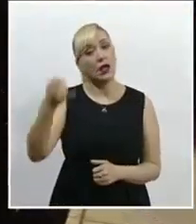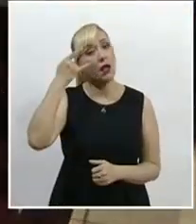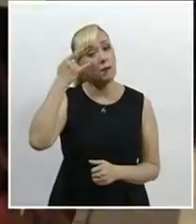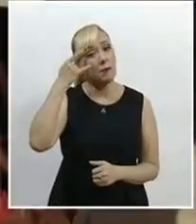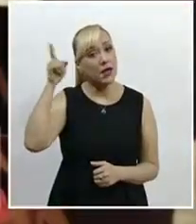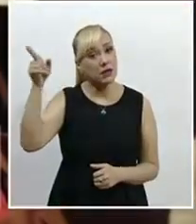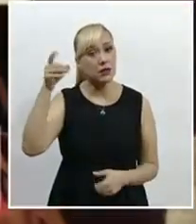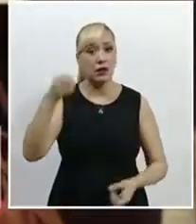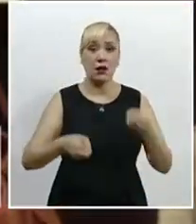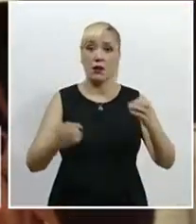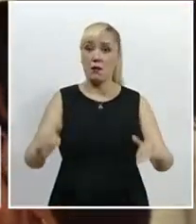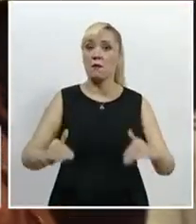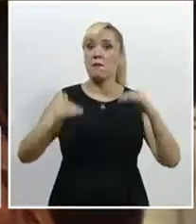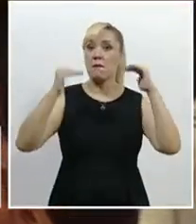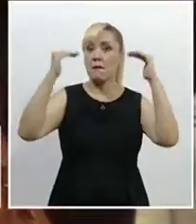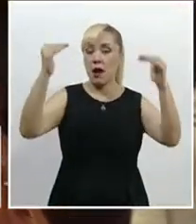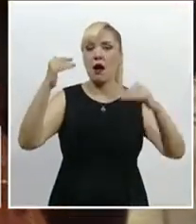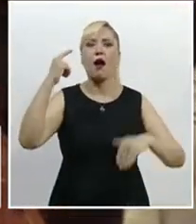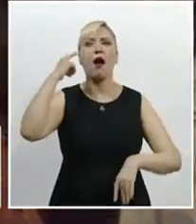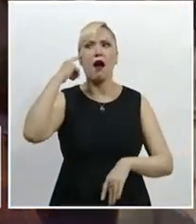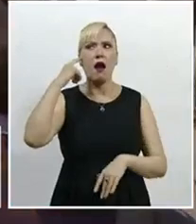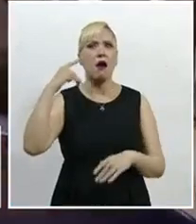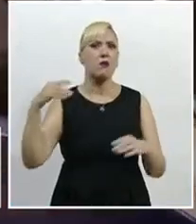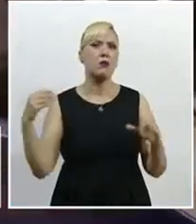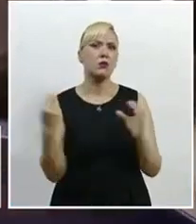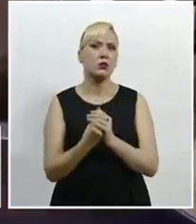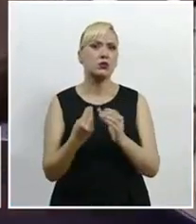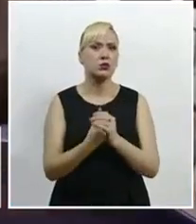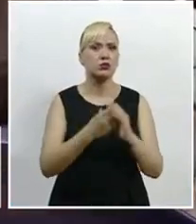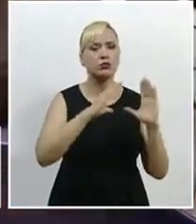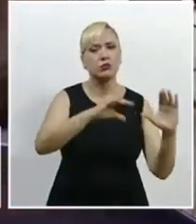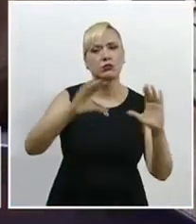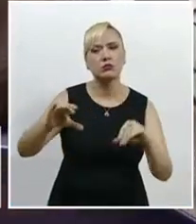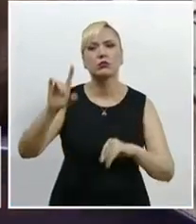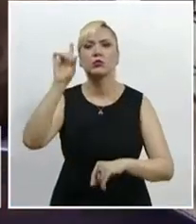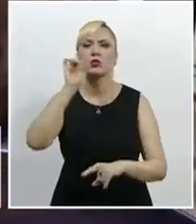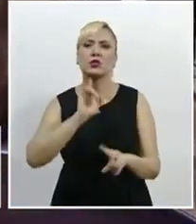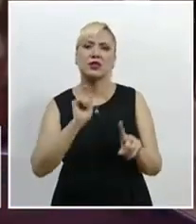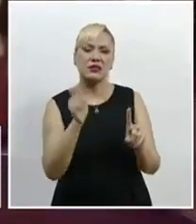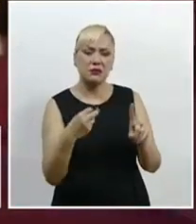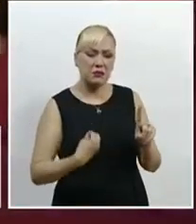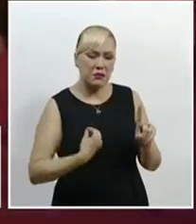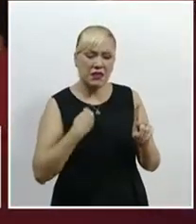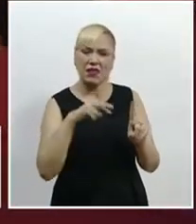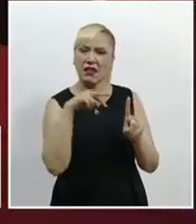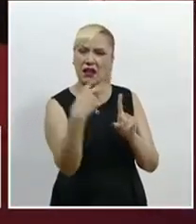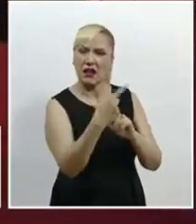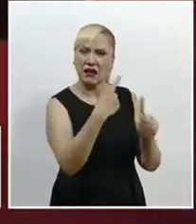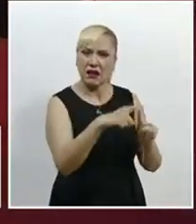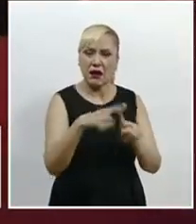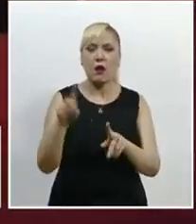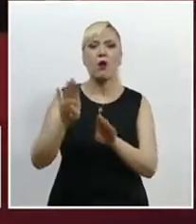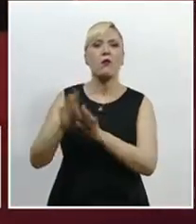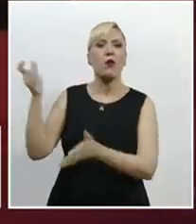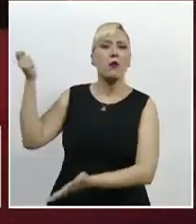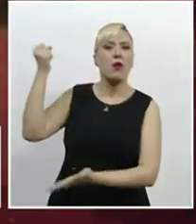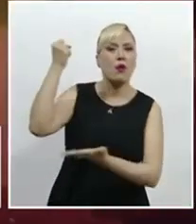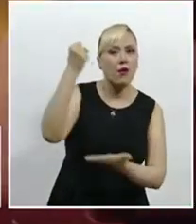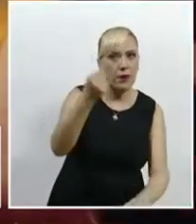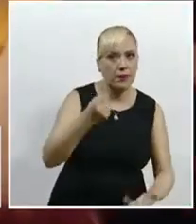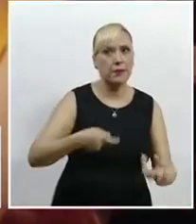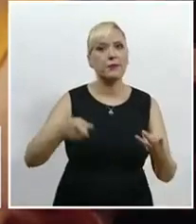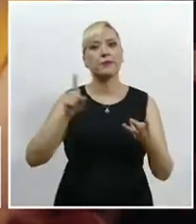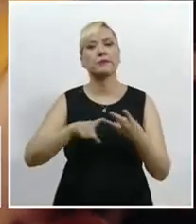el Tribunal Supremo de Justicia llevó a cabo talleres sobre la perspectiva de género en los presupuestos públicos y en la jurisdicción